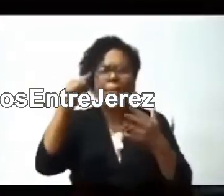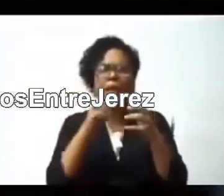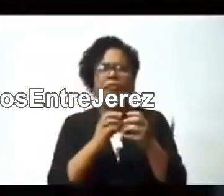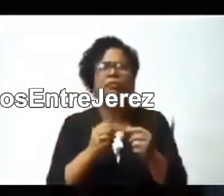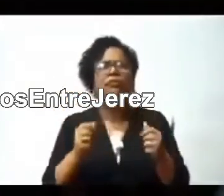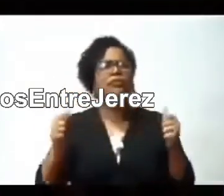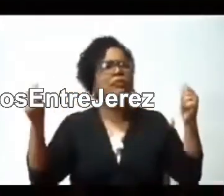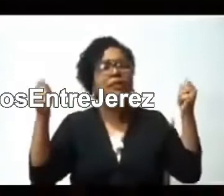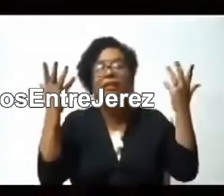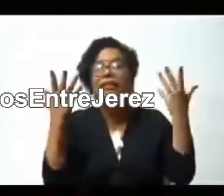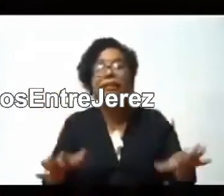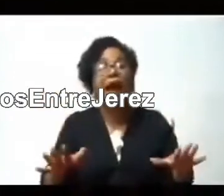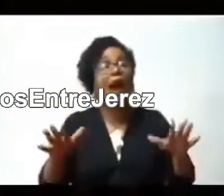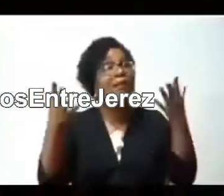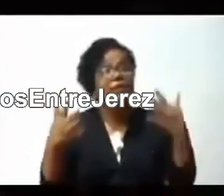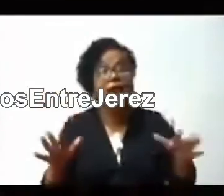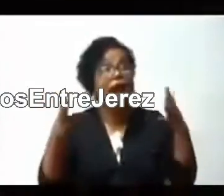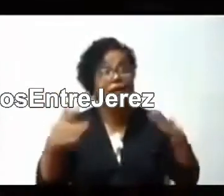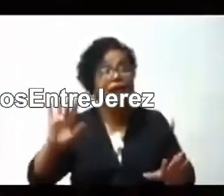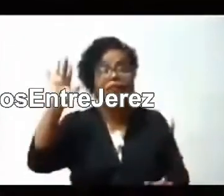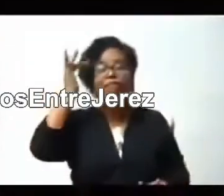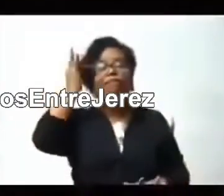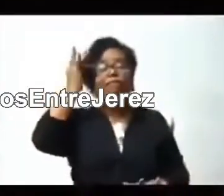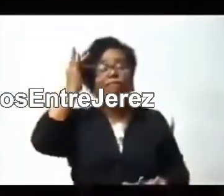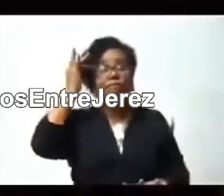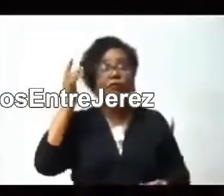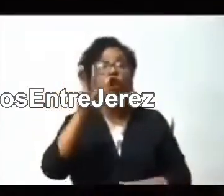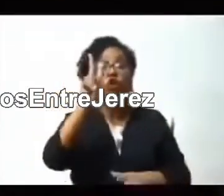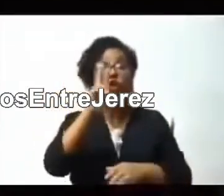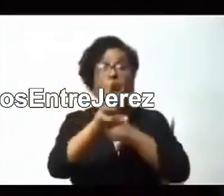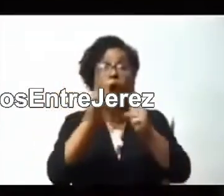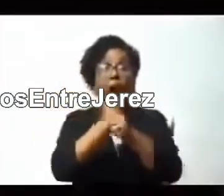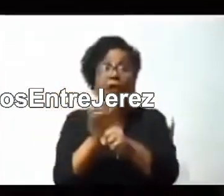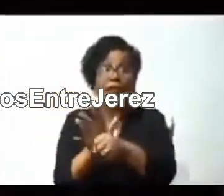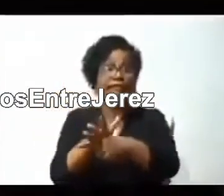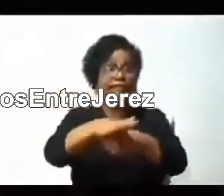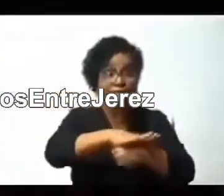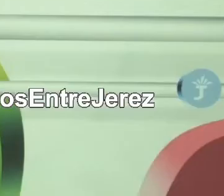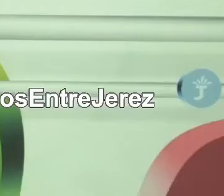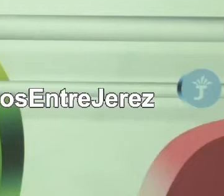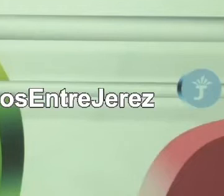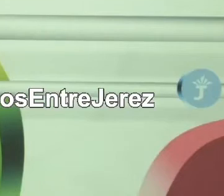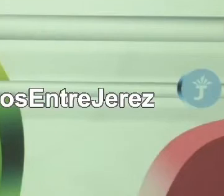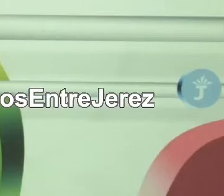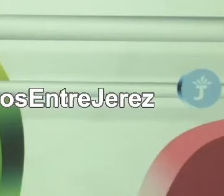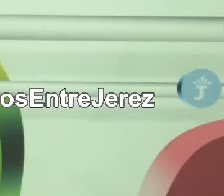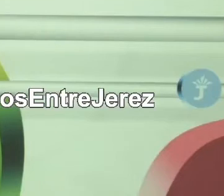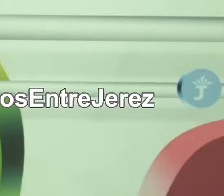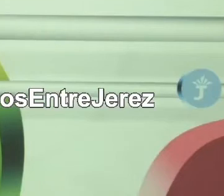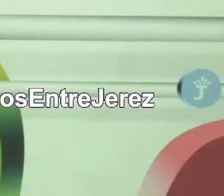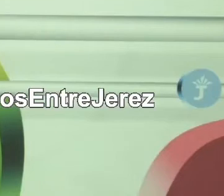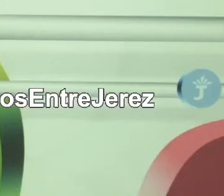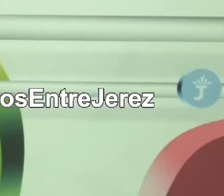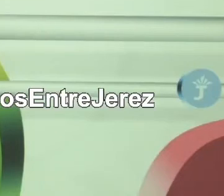con cáncer. Hay que valorar de alguna manera los patronatos que hay a nivel del país, el de MOCA, el Patronato de